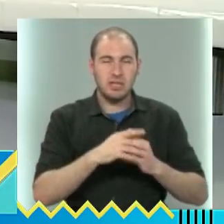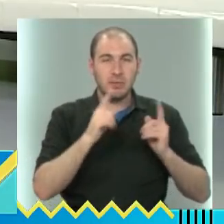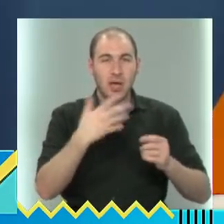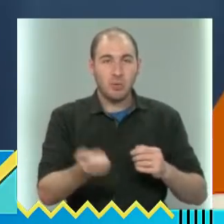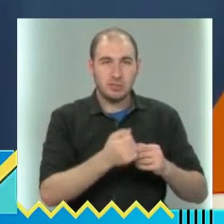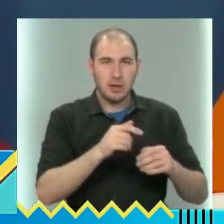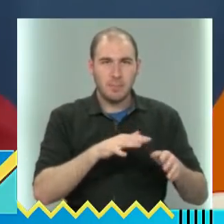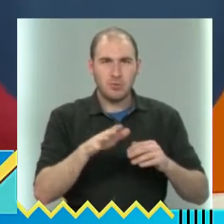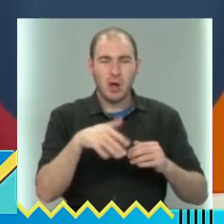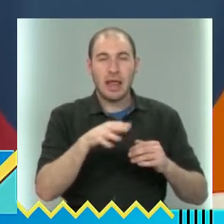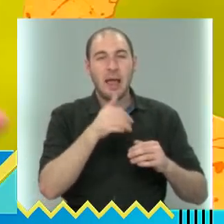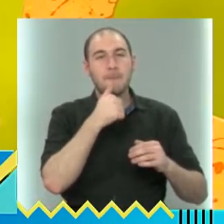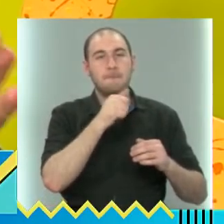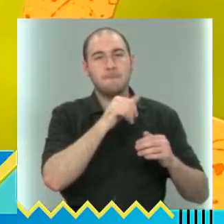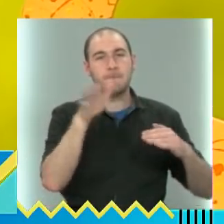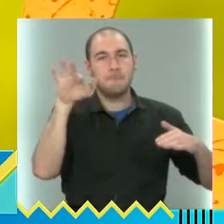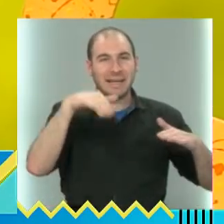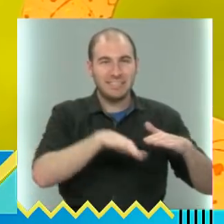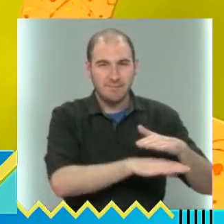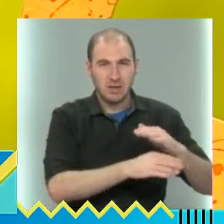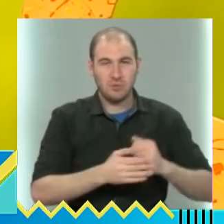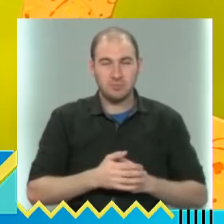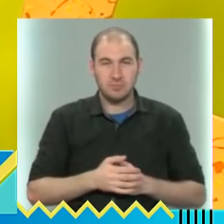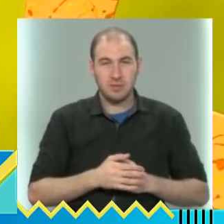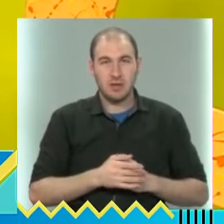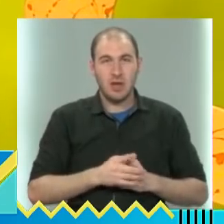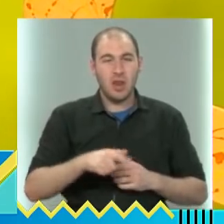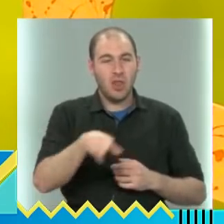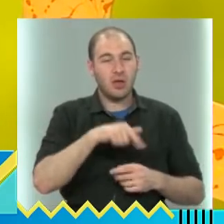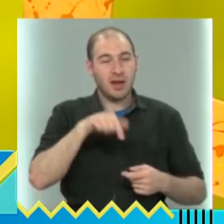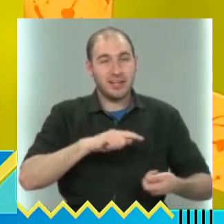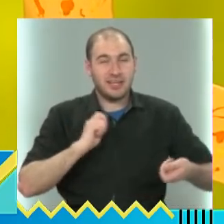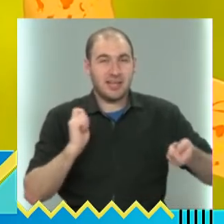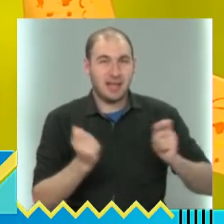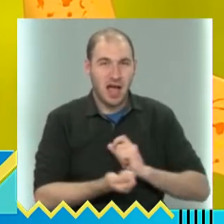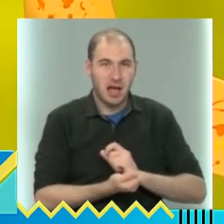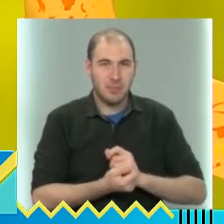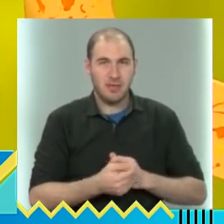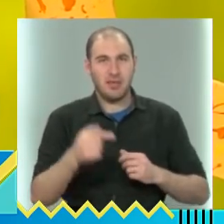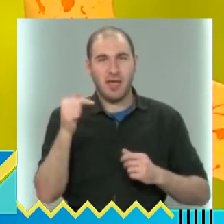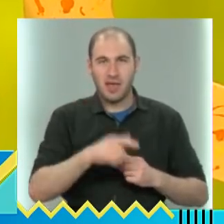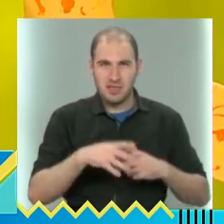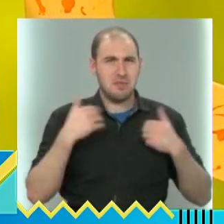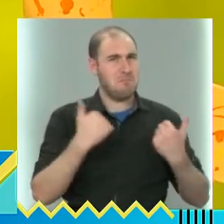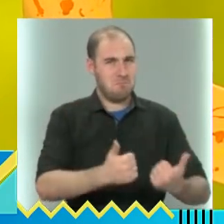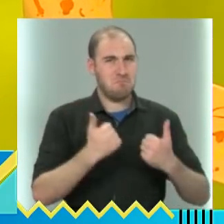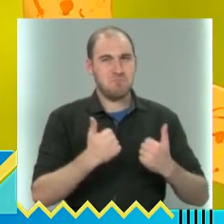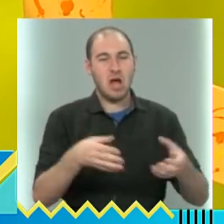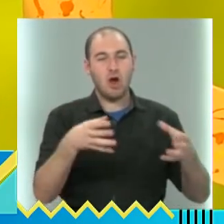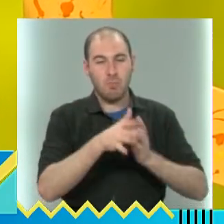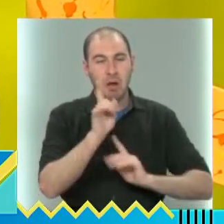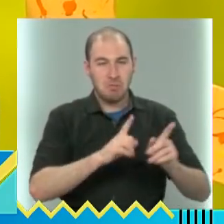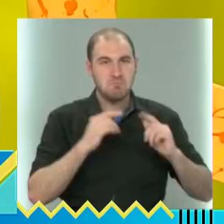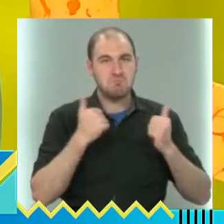detectamos un sismo en el Océano Pacífico. El problema es que estamos transformando, y han sido extremadamente exitosos determinados grupos